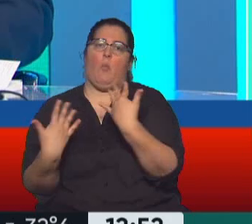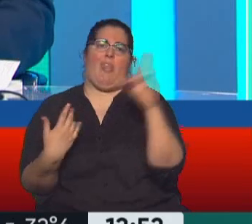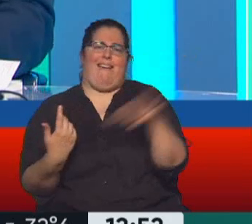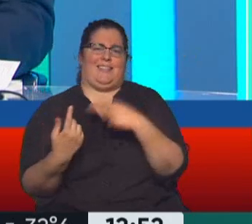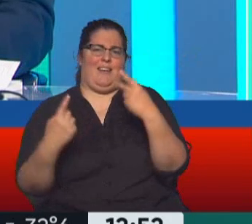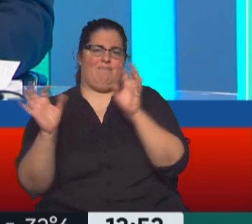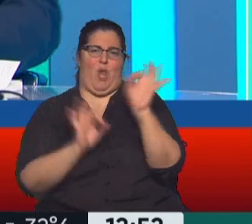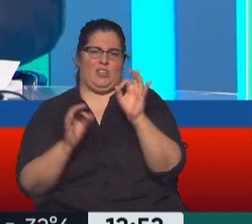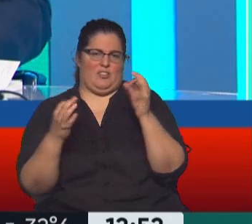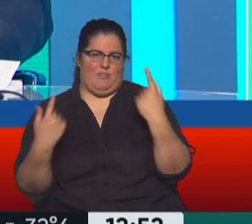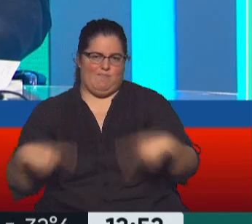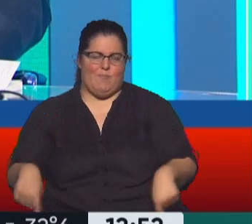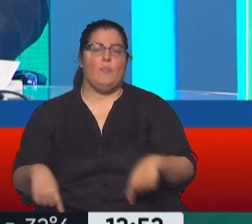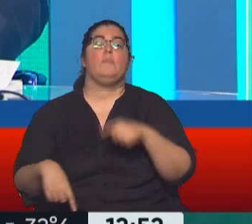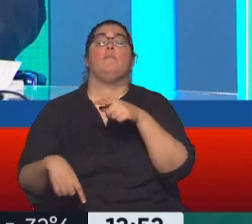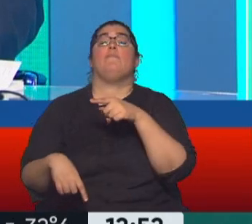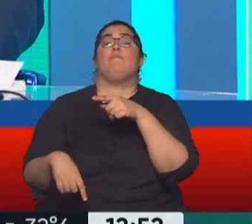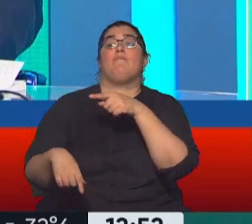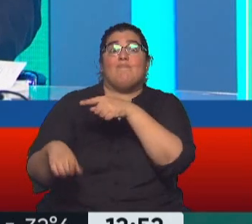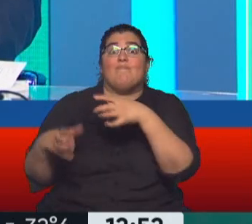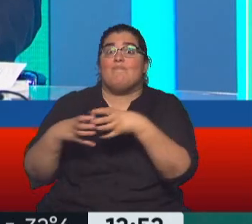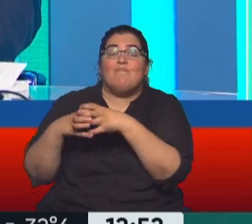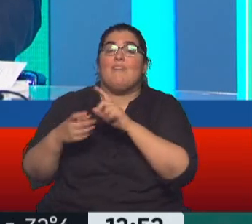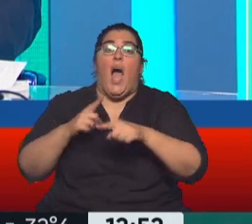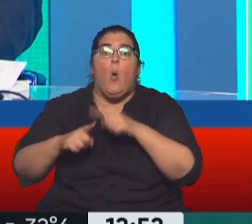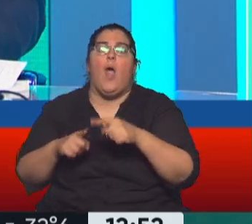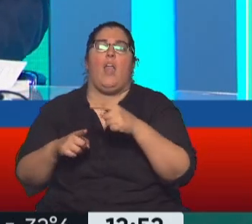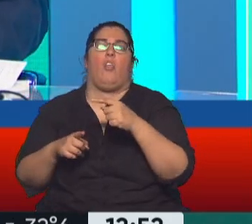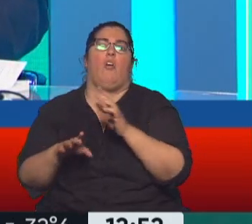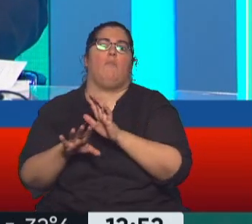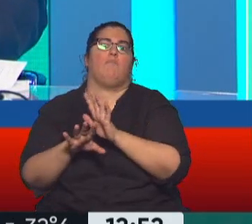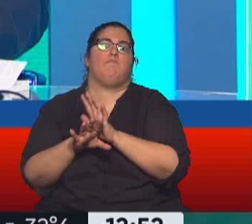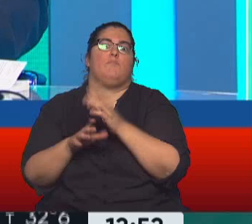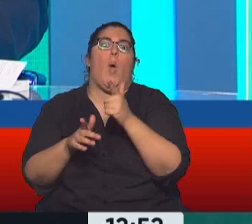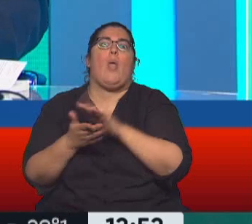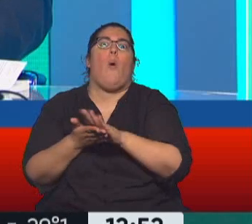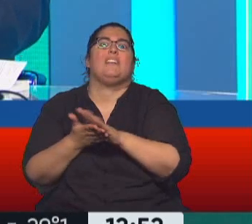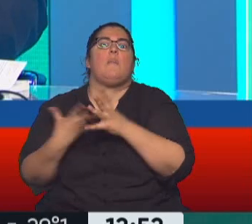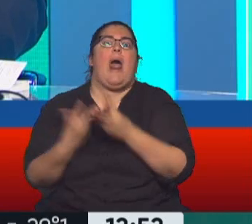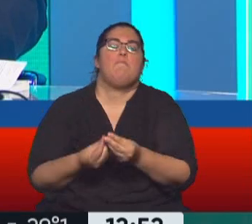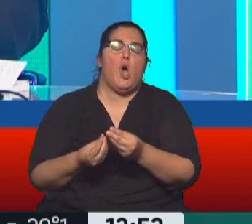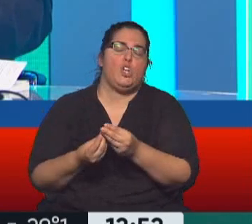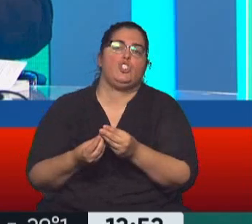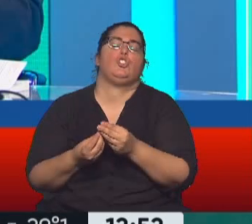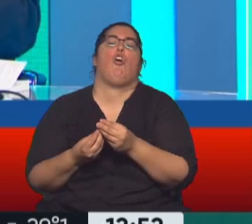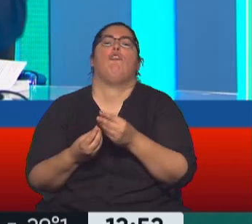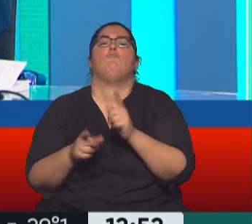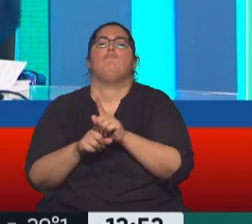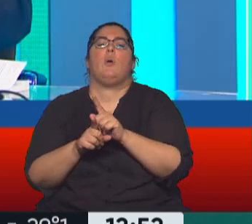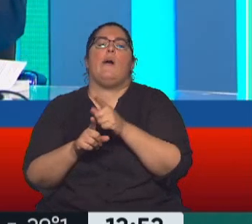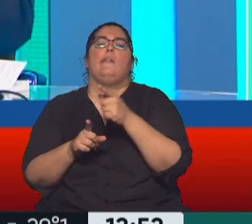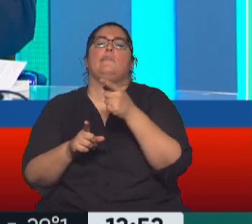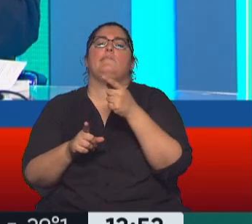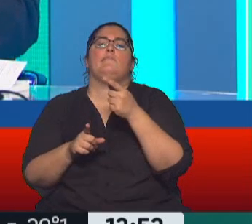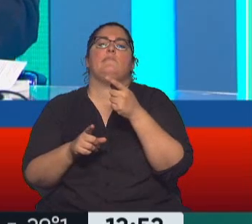Si no tiene esa constitución, si no logra ensanchar su base de apoyo, ya no solo electoral, sino institucional, y si no